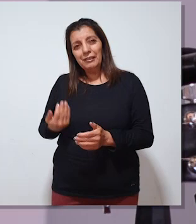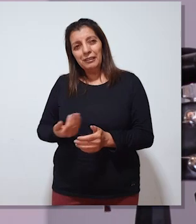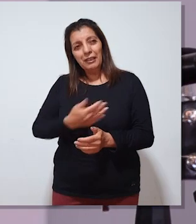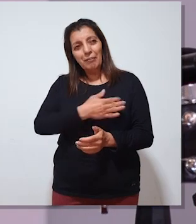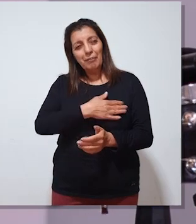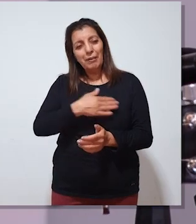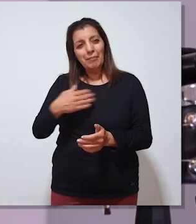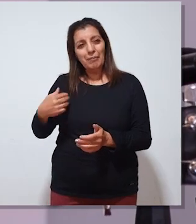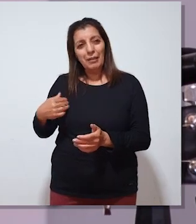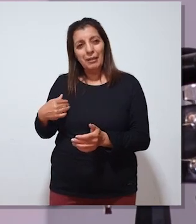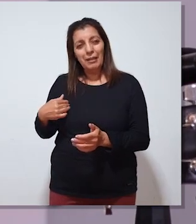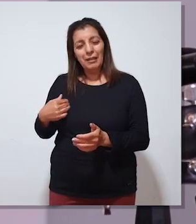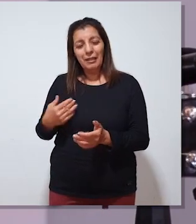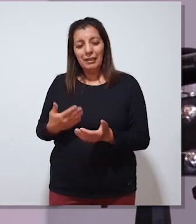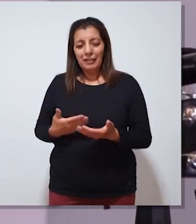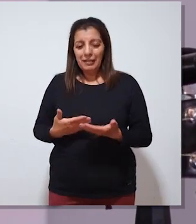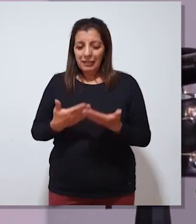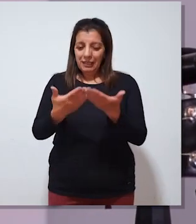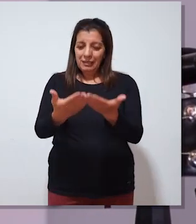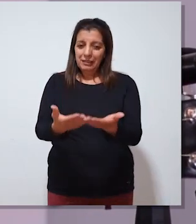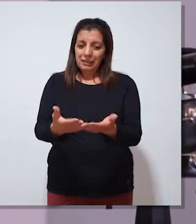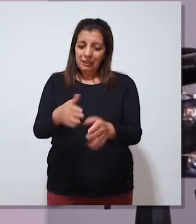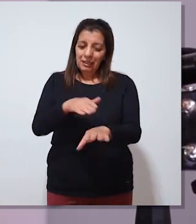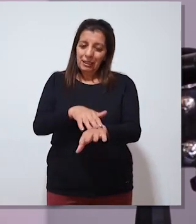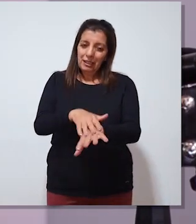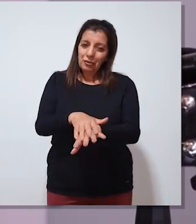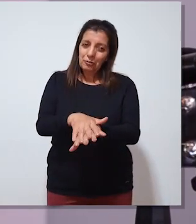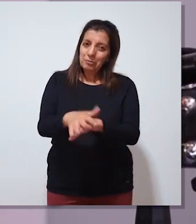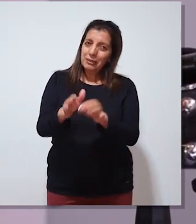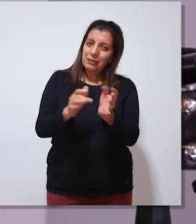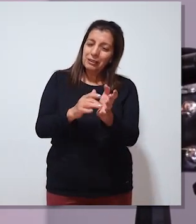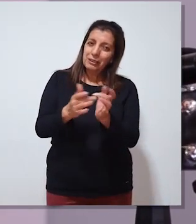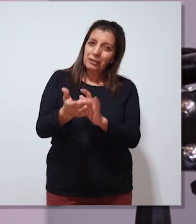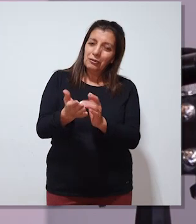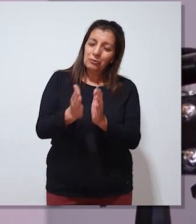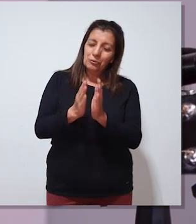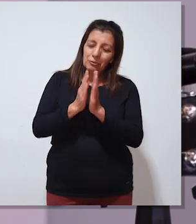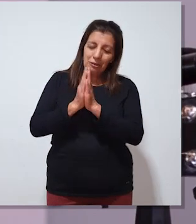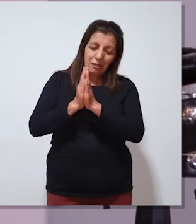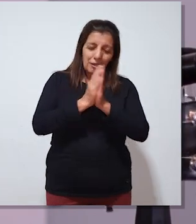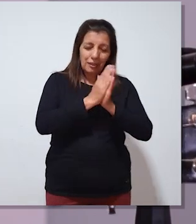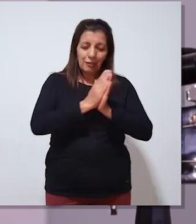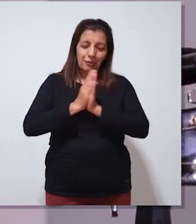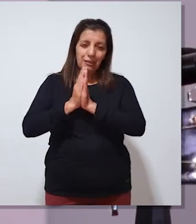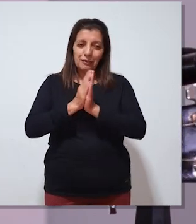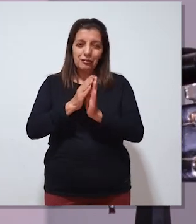María lleva a los pies de Jesús